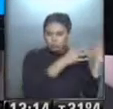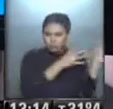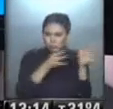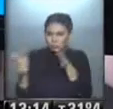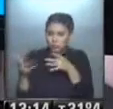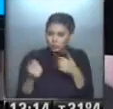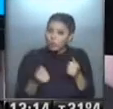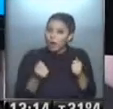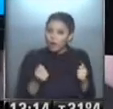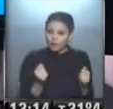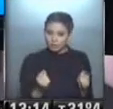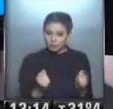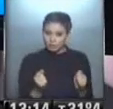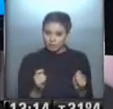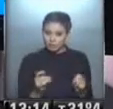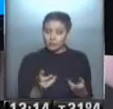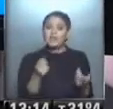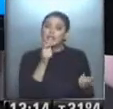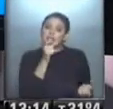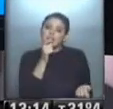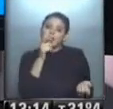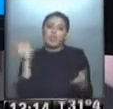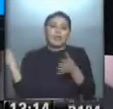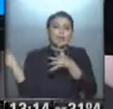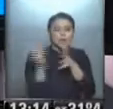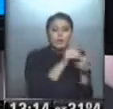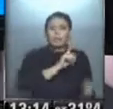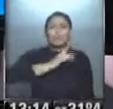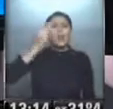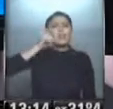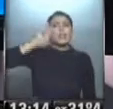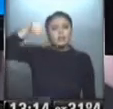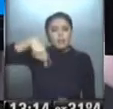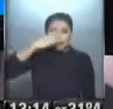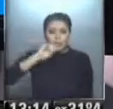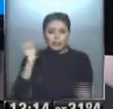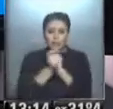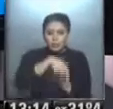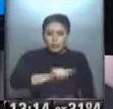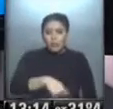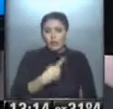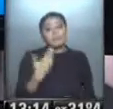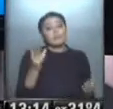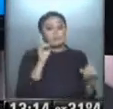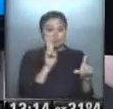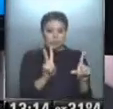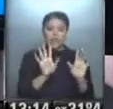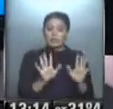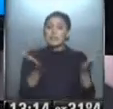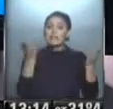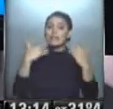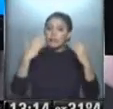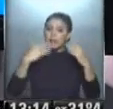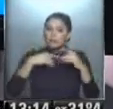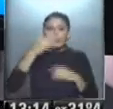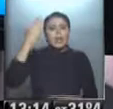viento bastante intensas. Y con el viento que va a cambiar de norte a sur, aquí se ve la consecuencia, la temperatura se va